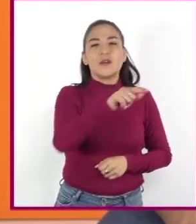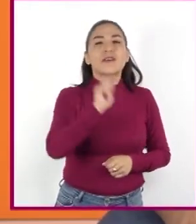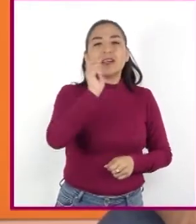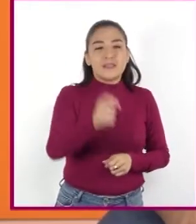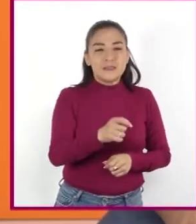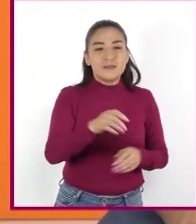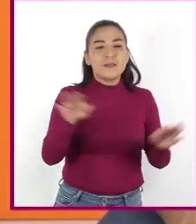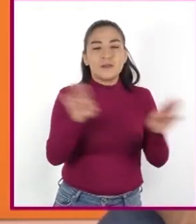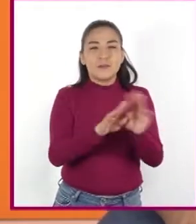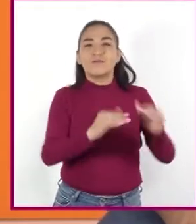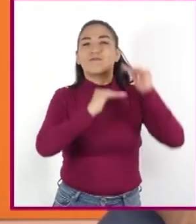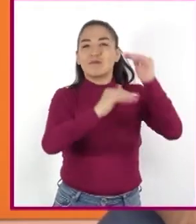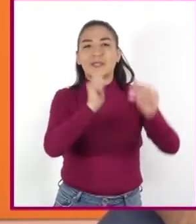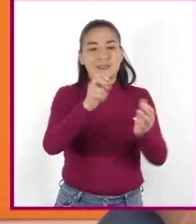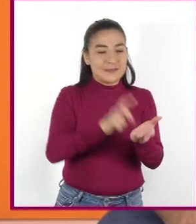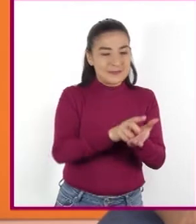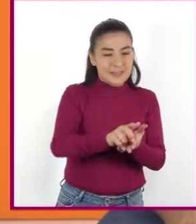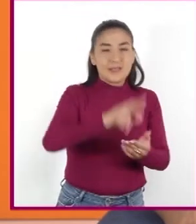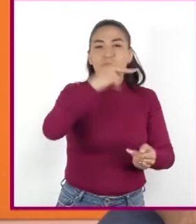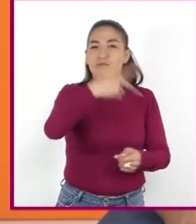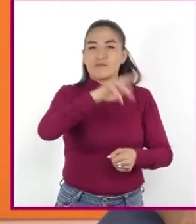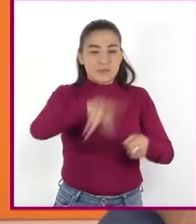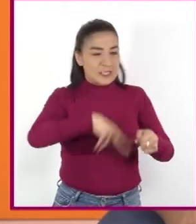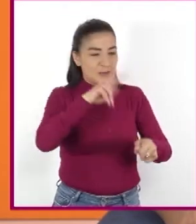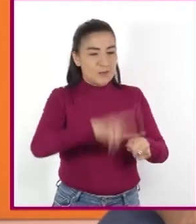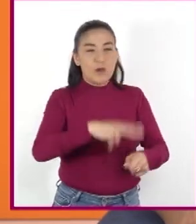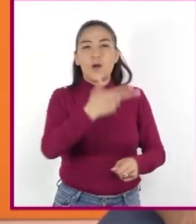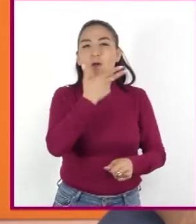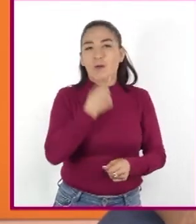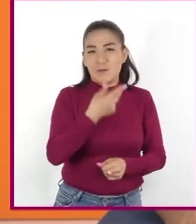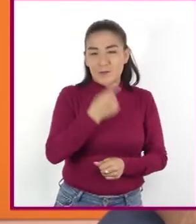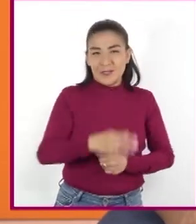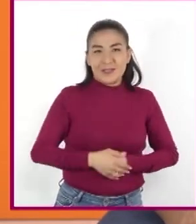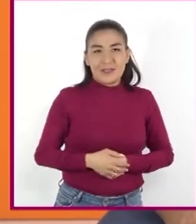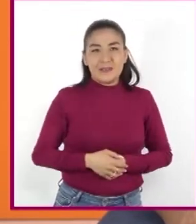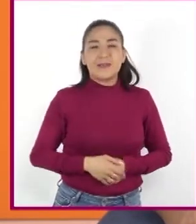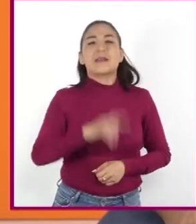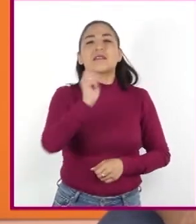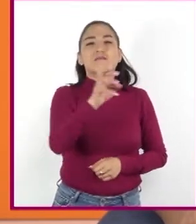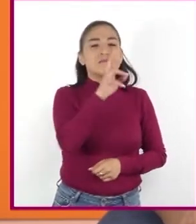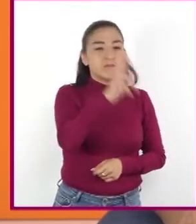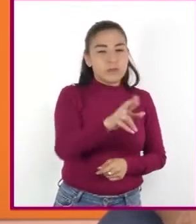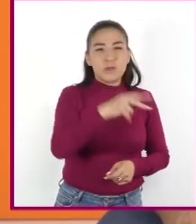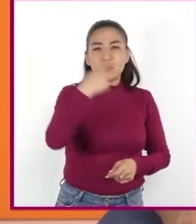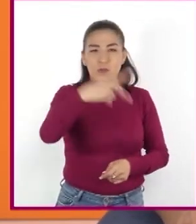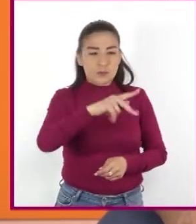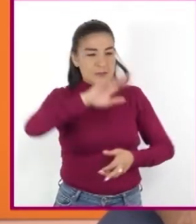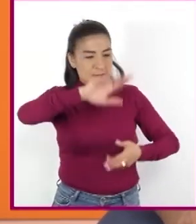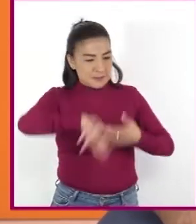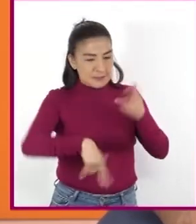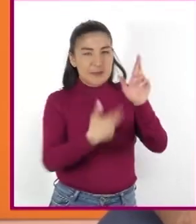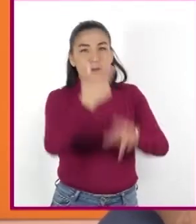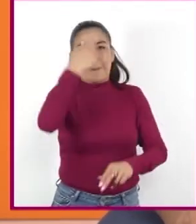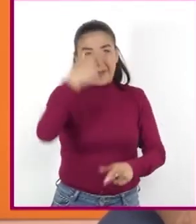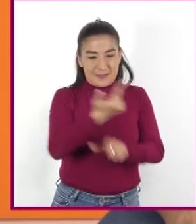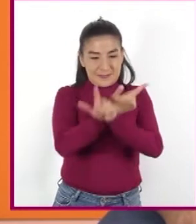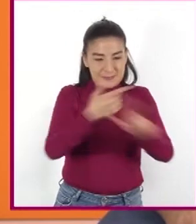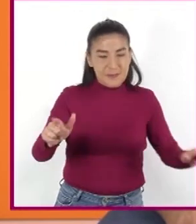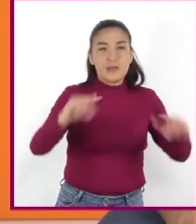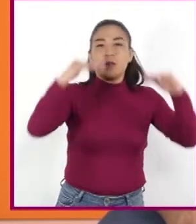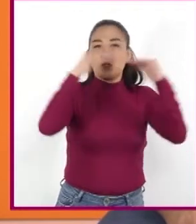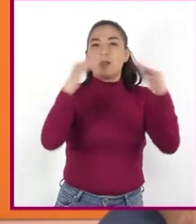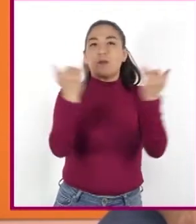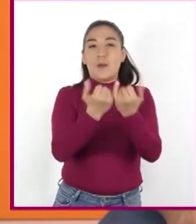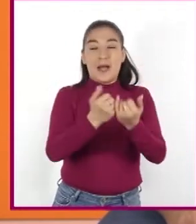el establecimiento de los derechos naturales del hombre, como resultado de la lucha por la libertad e igualdad, y que siglos